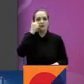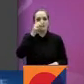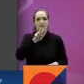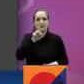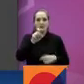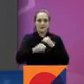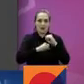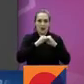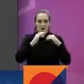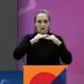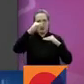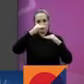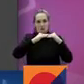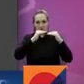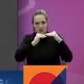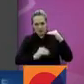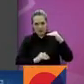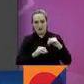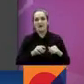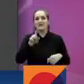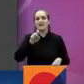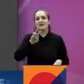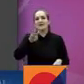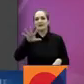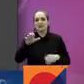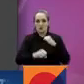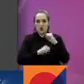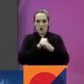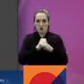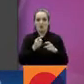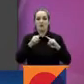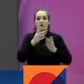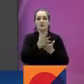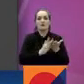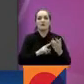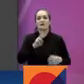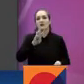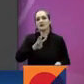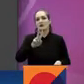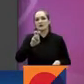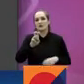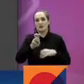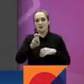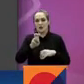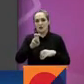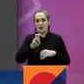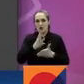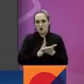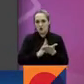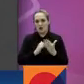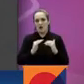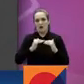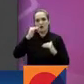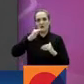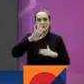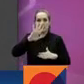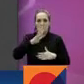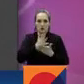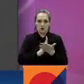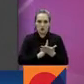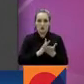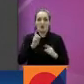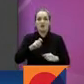años y menor de 35, contar con un promedio mínimo de notas de pregrado de 3,7 a 5, tener conocimientos del idioma inglés con